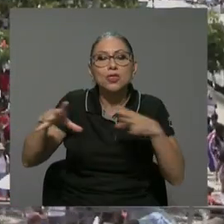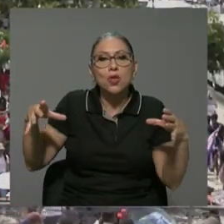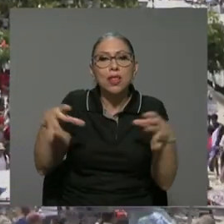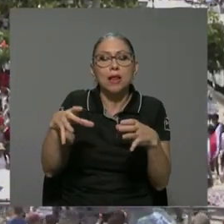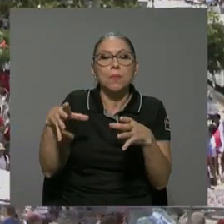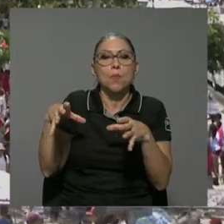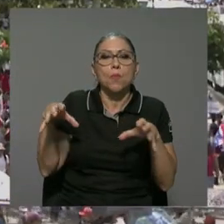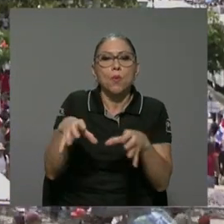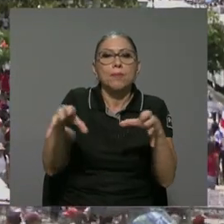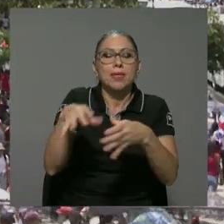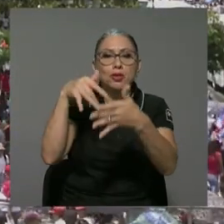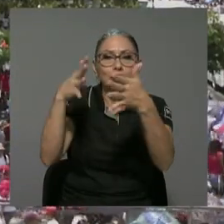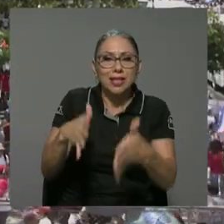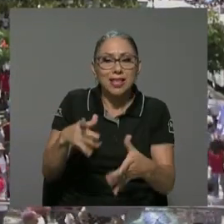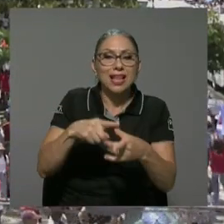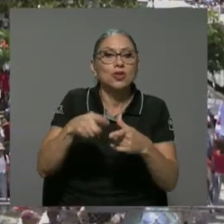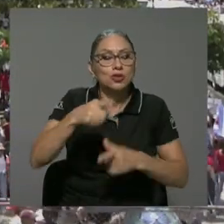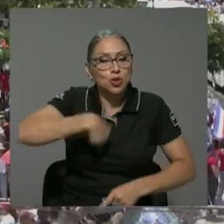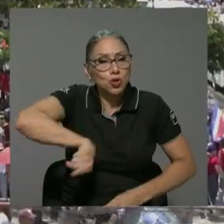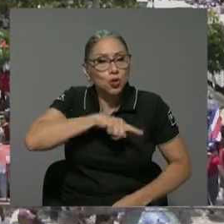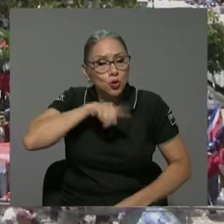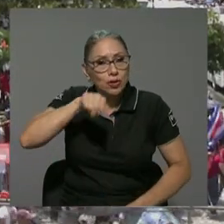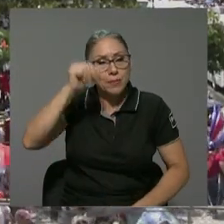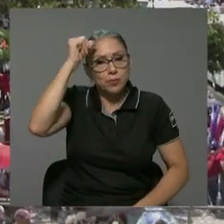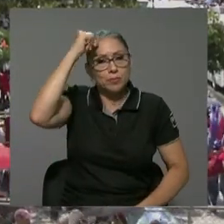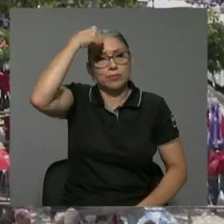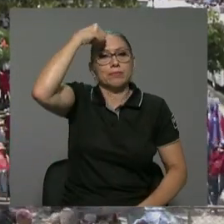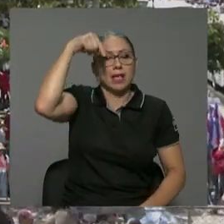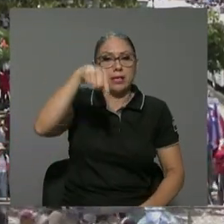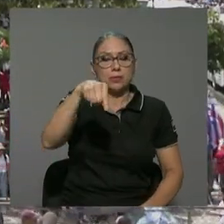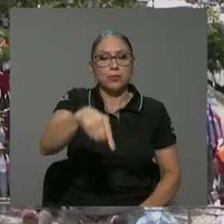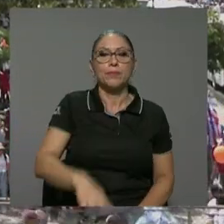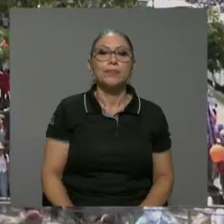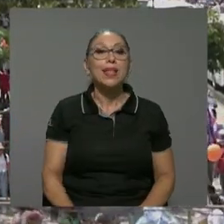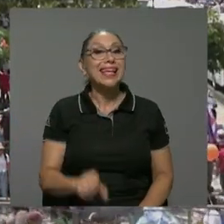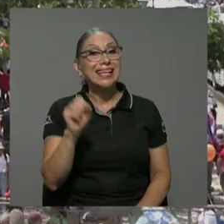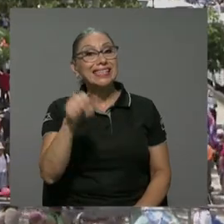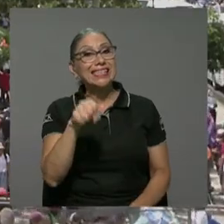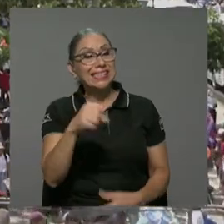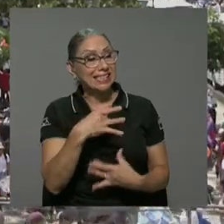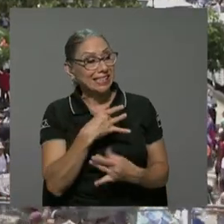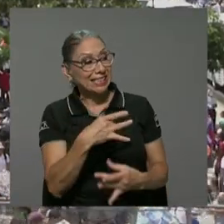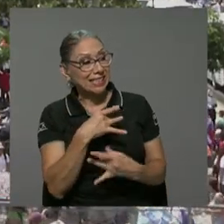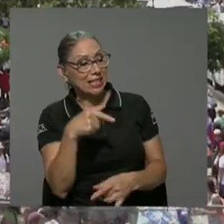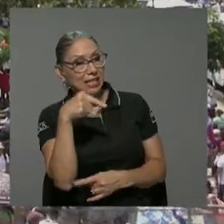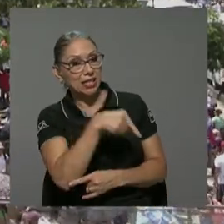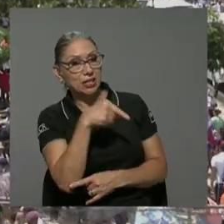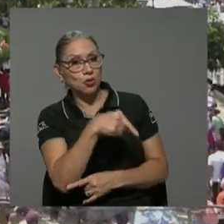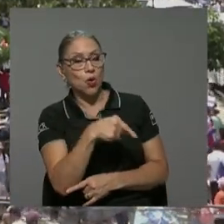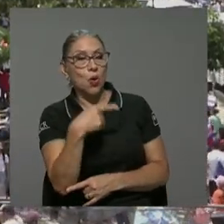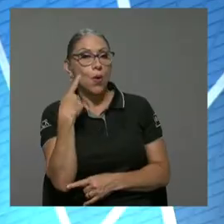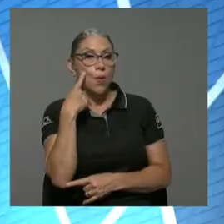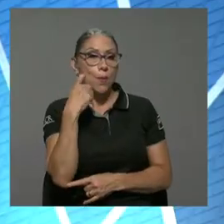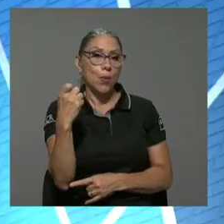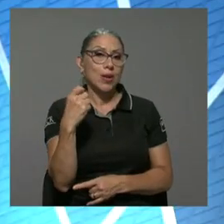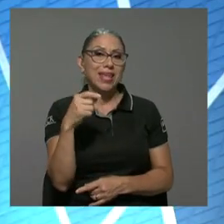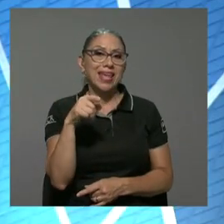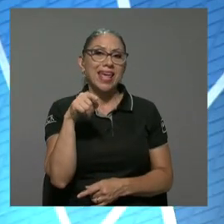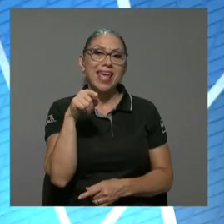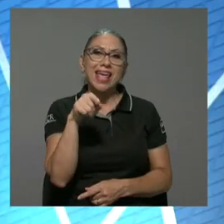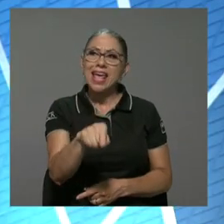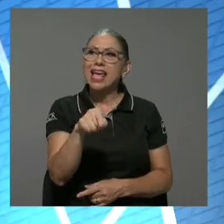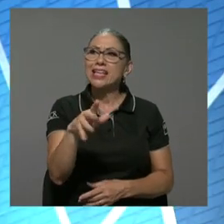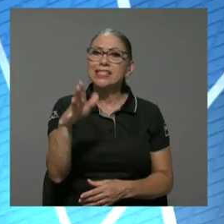yo creo que tenemos que tener súper presente. Sí, y que esto, digamos, es interesantísimo porque además al final, vamos a ver, esta política más